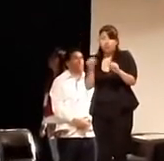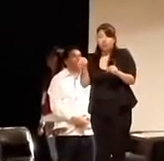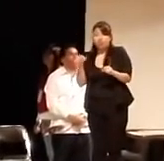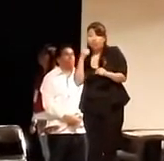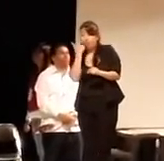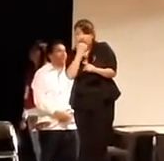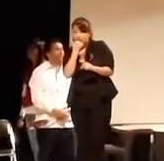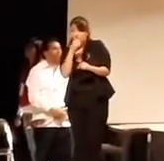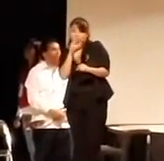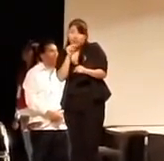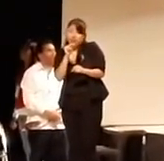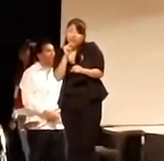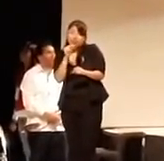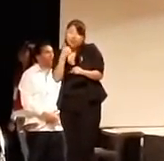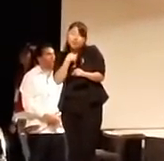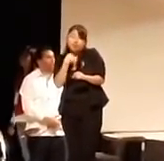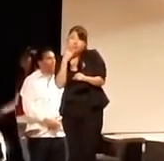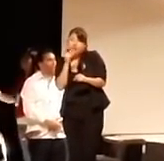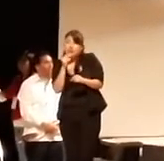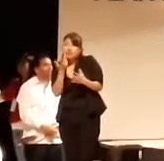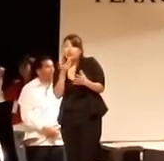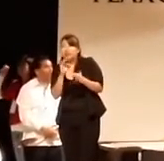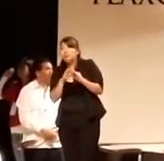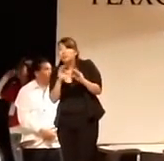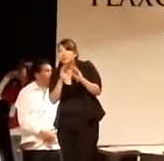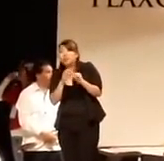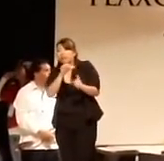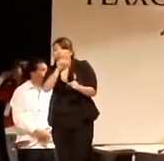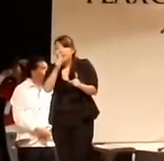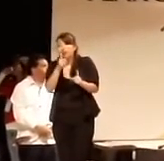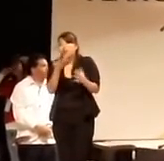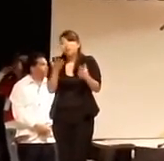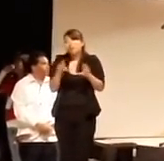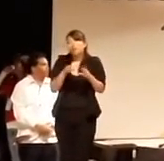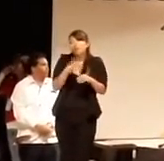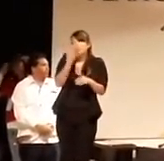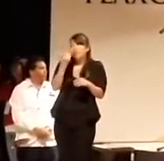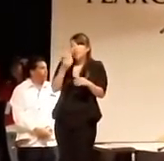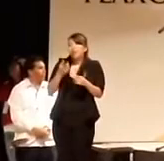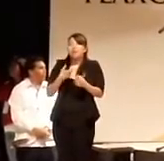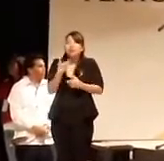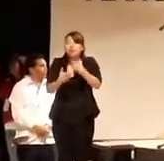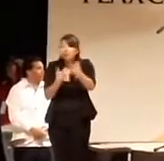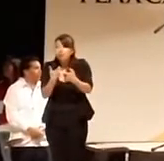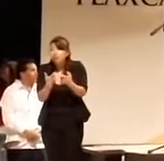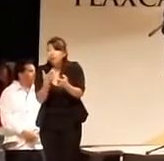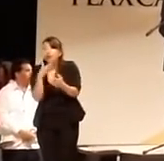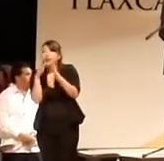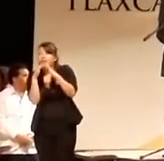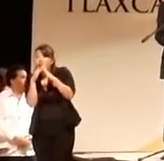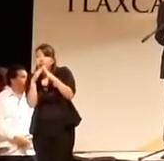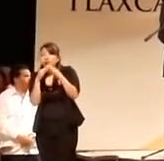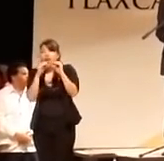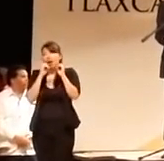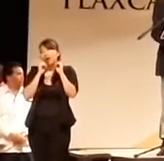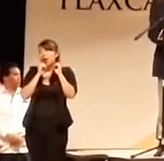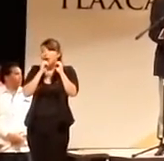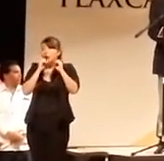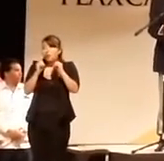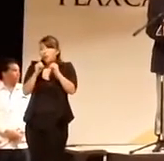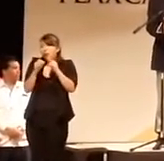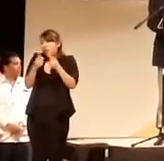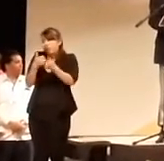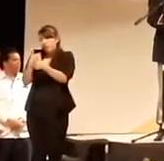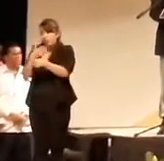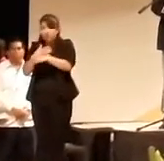un número, un puntaje para la escuela. En estricto sentido, han dejado de existir como sujetos